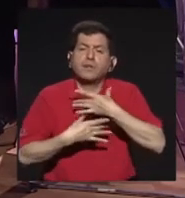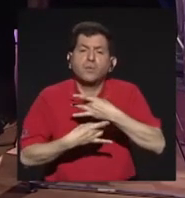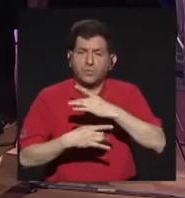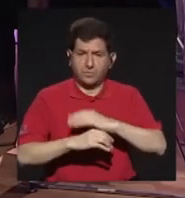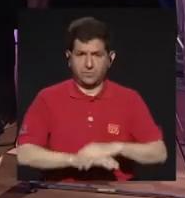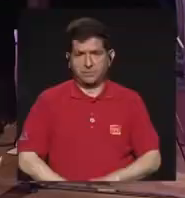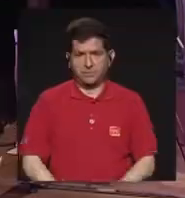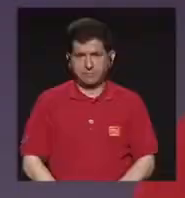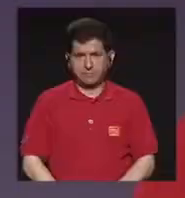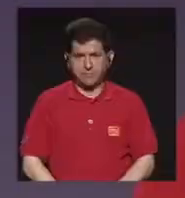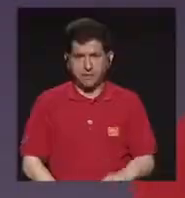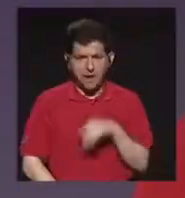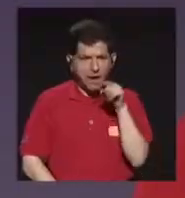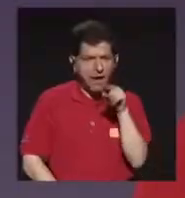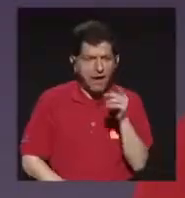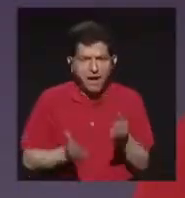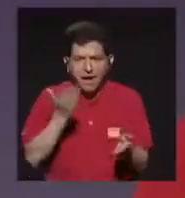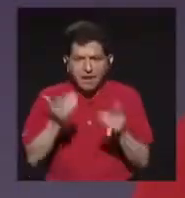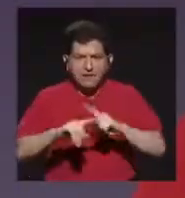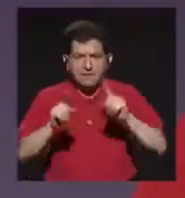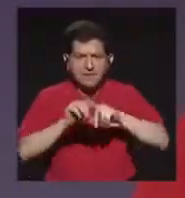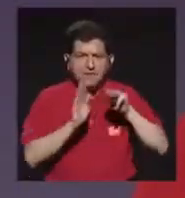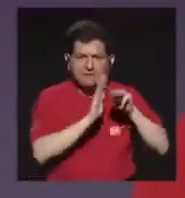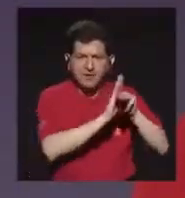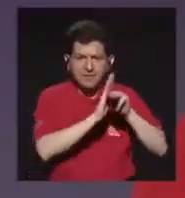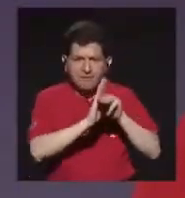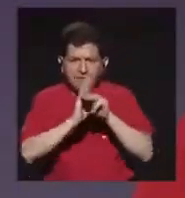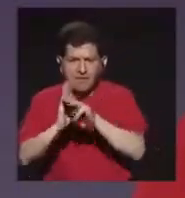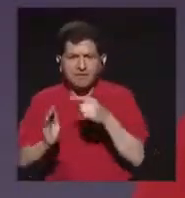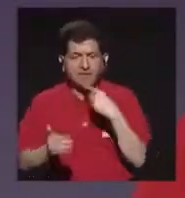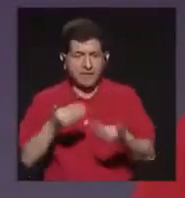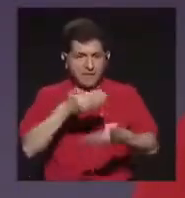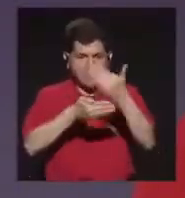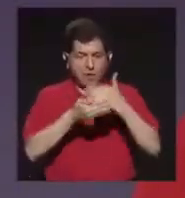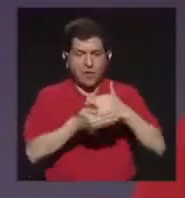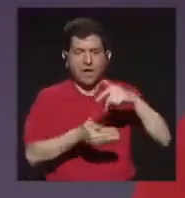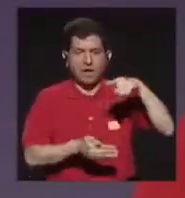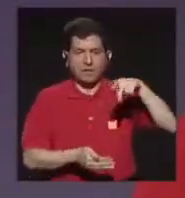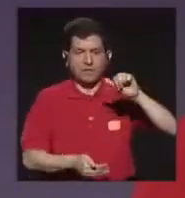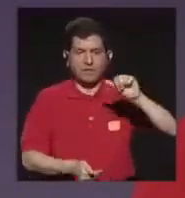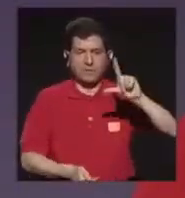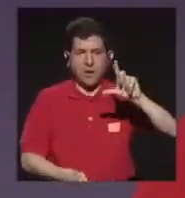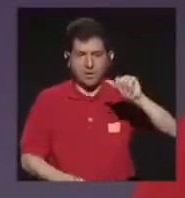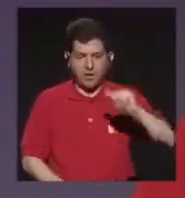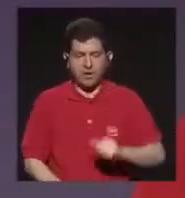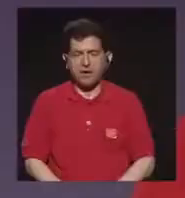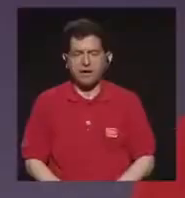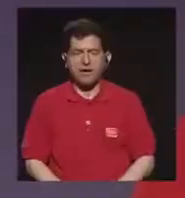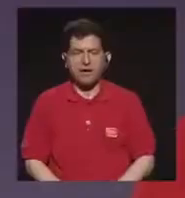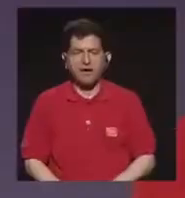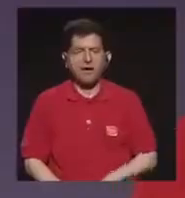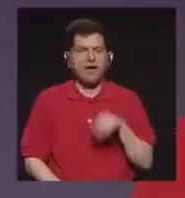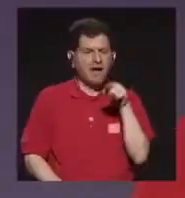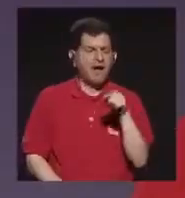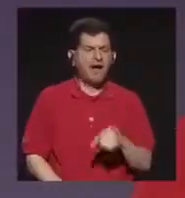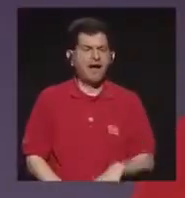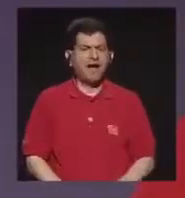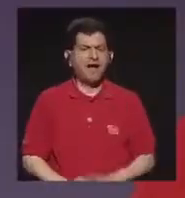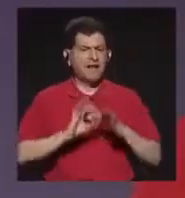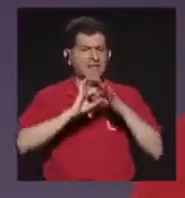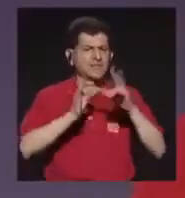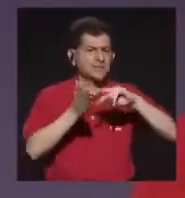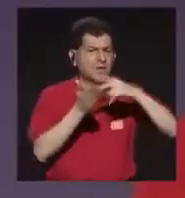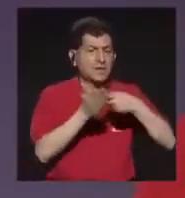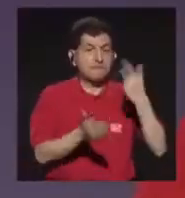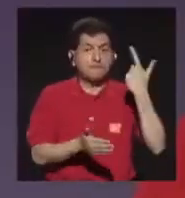fin, se ve desde varios modelos, ¿verdad? Como decía Paula ahora, se ve la sexualidad como desde el riesgo, se